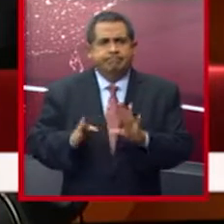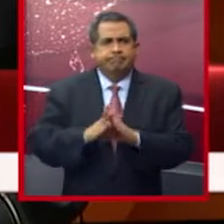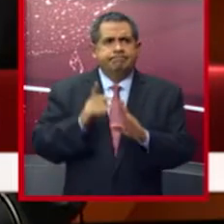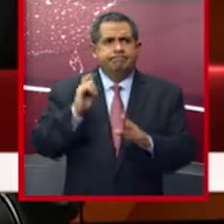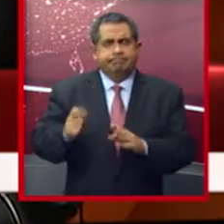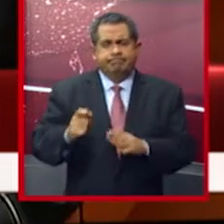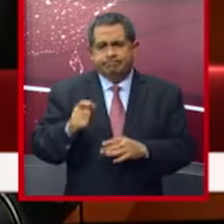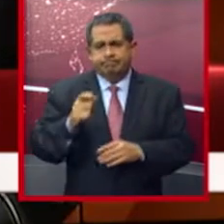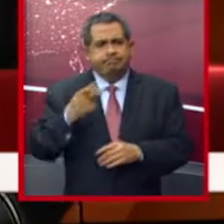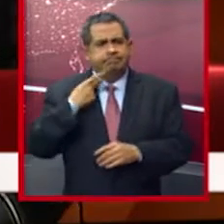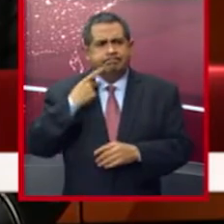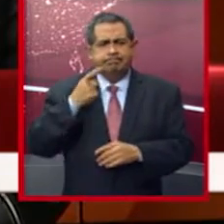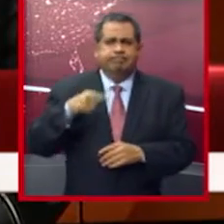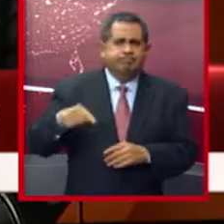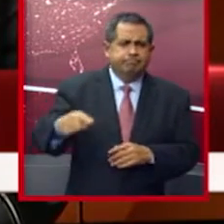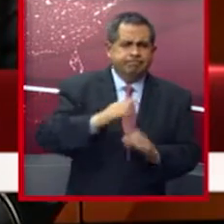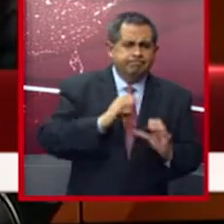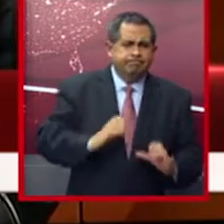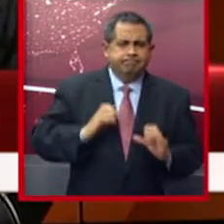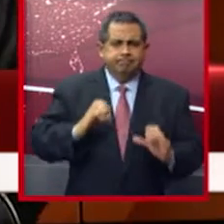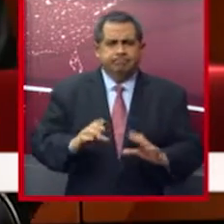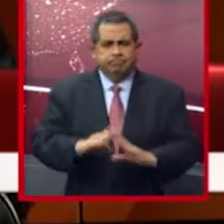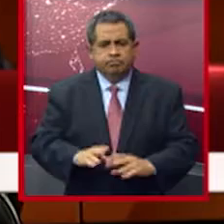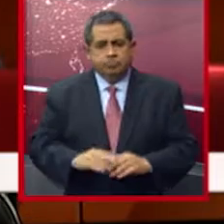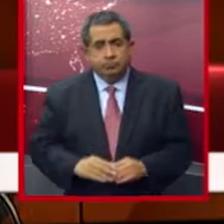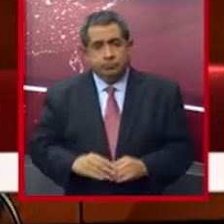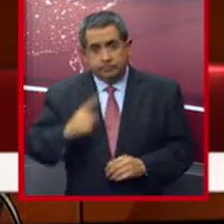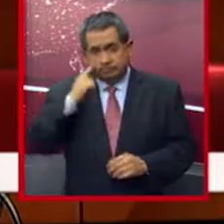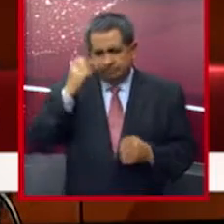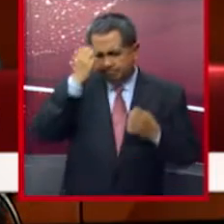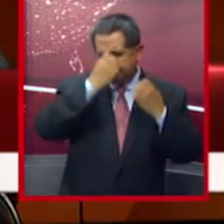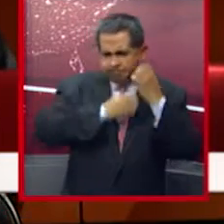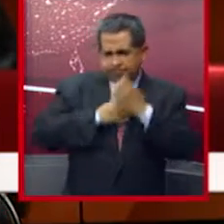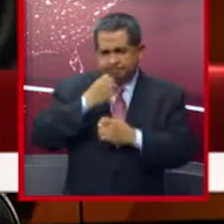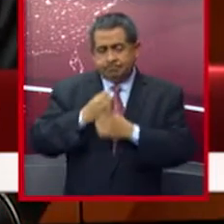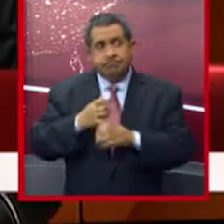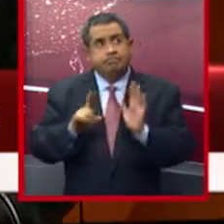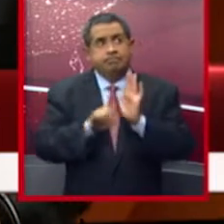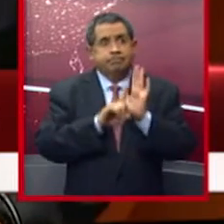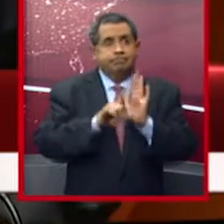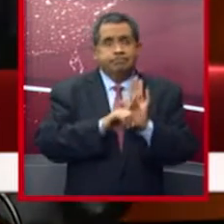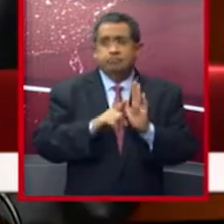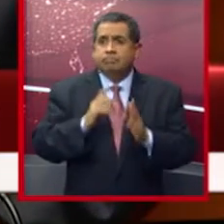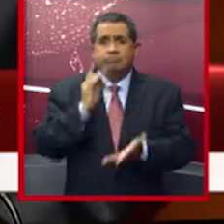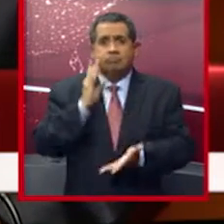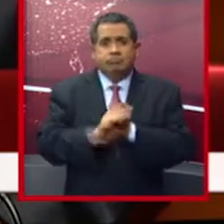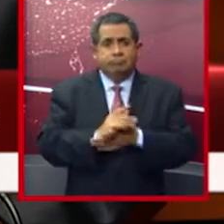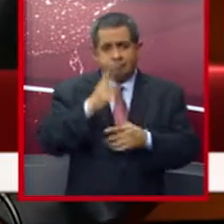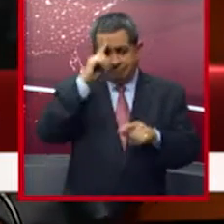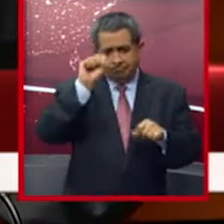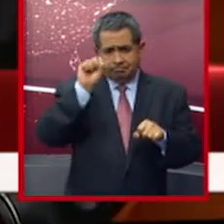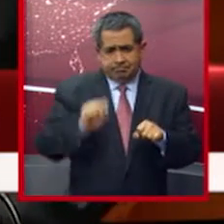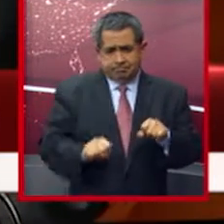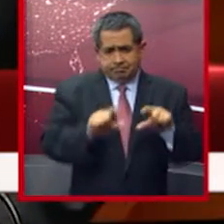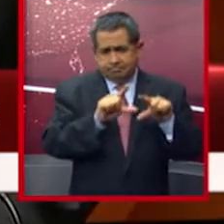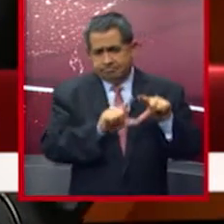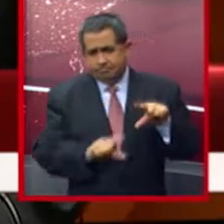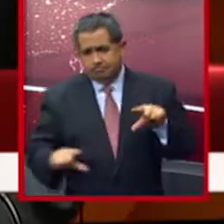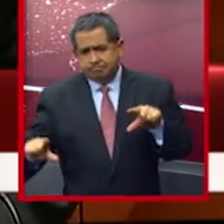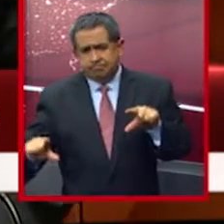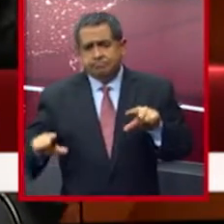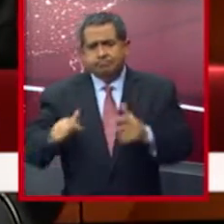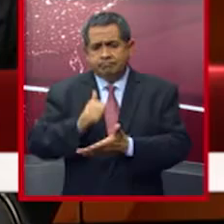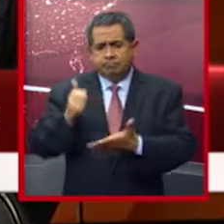de nuestras políticas de prevención. Desde la revisión de la alerta sísmica, que está diseñada solamente para la zona